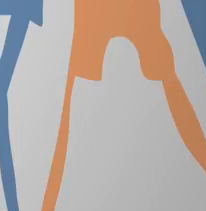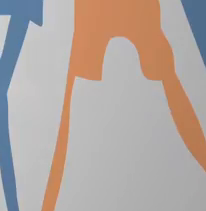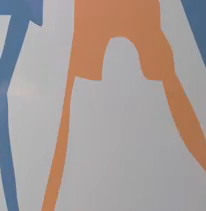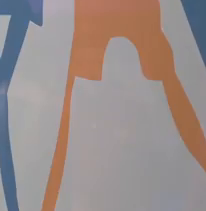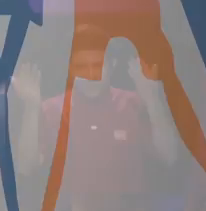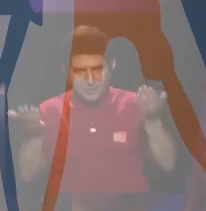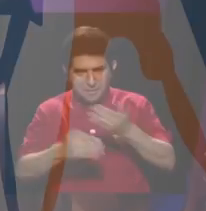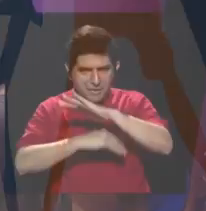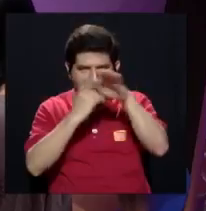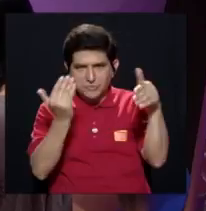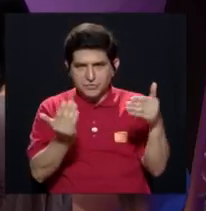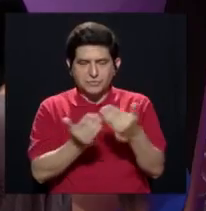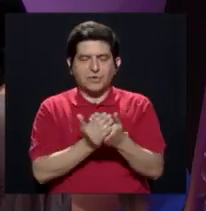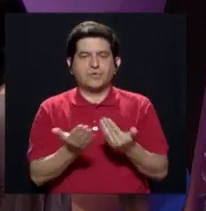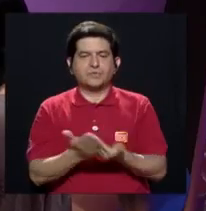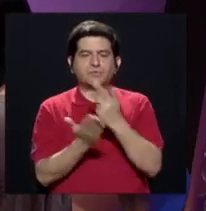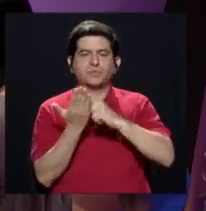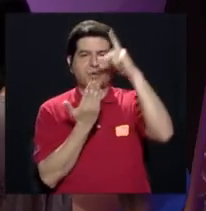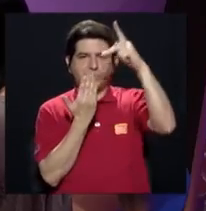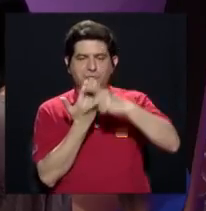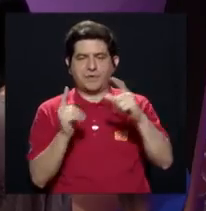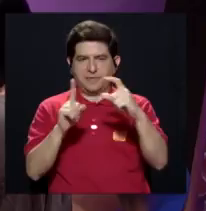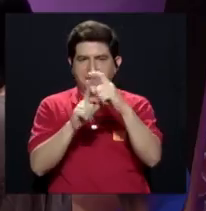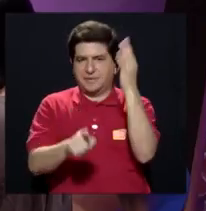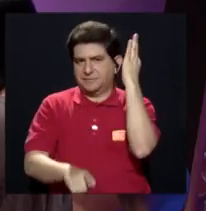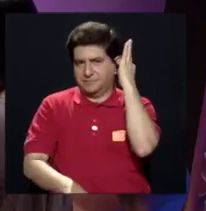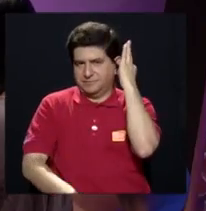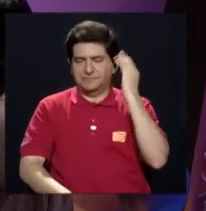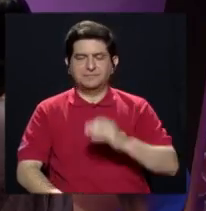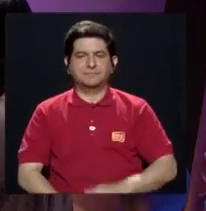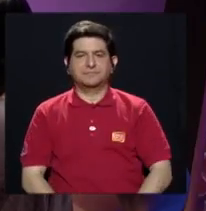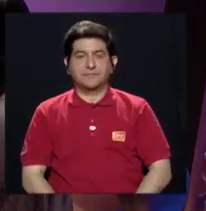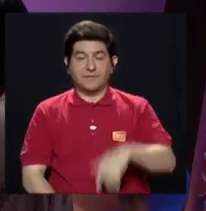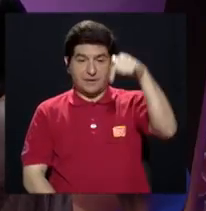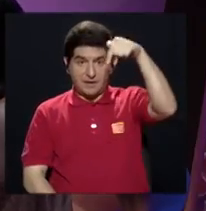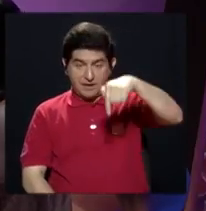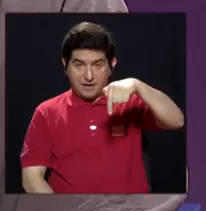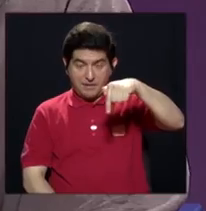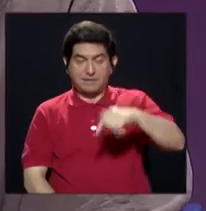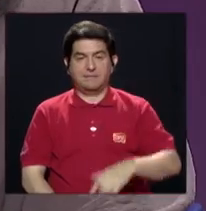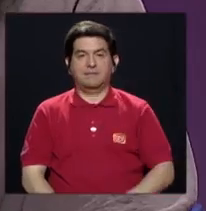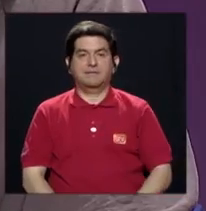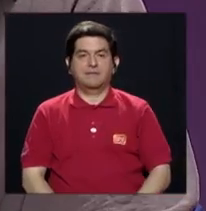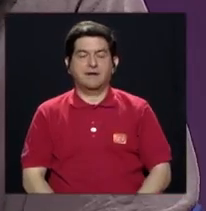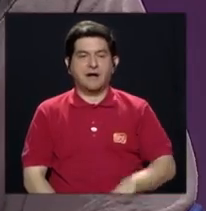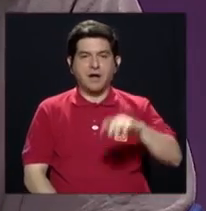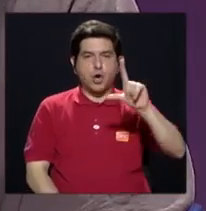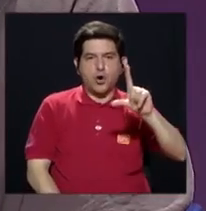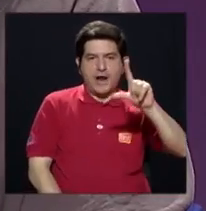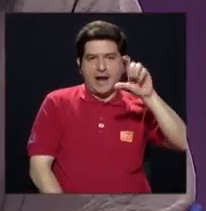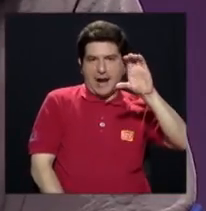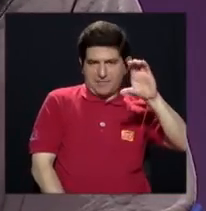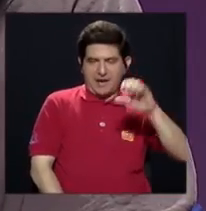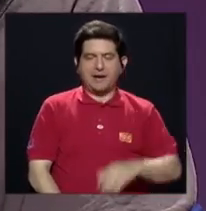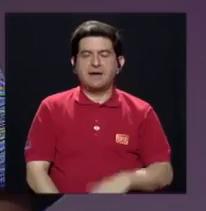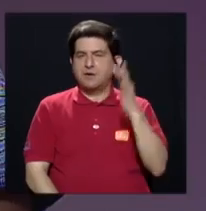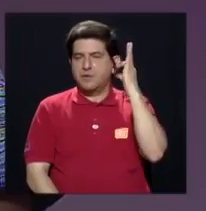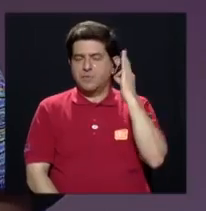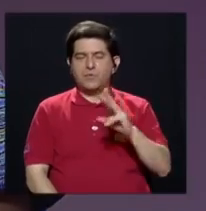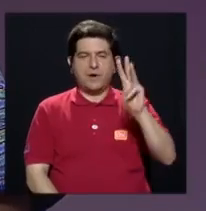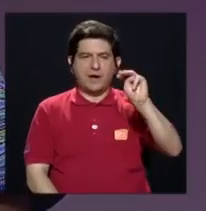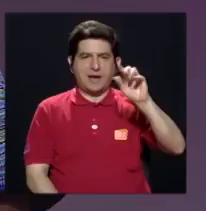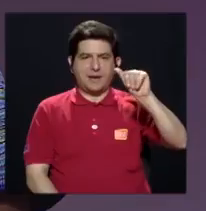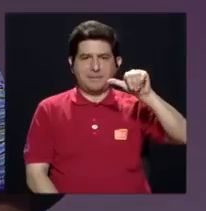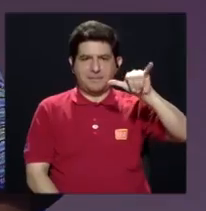bienvenidas Bienvenidos a un nuevo programa de Palabra de mujer estamos aquí hoy con Lorena cnal mujer Maya